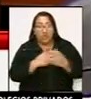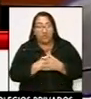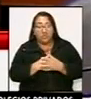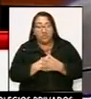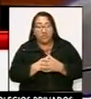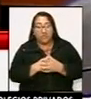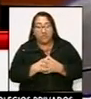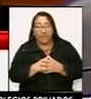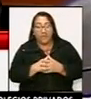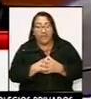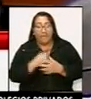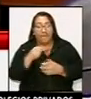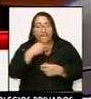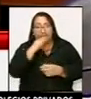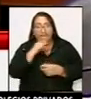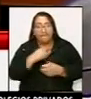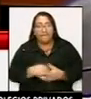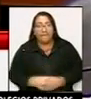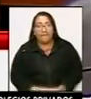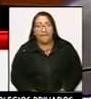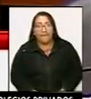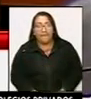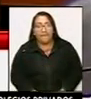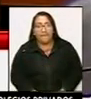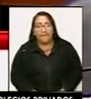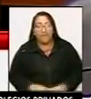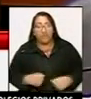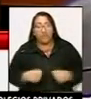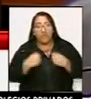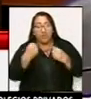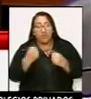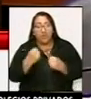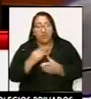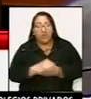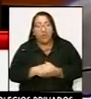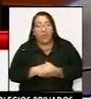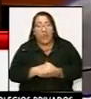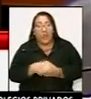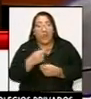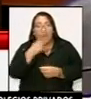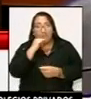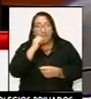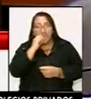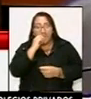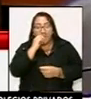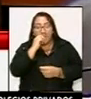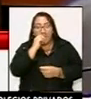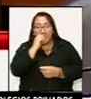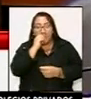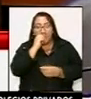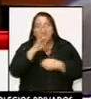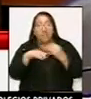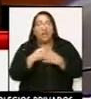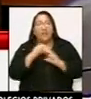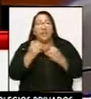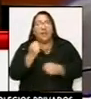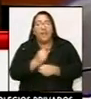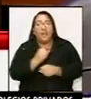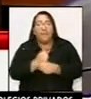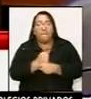en homenaje a esas mujeres luchadoras, a esas mujeres de la clase